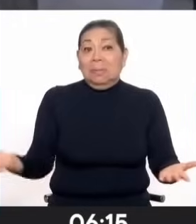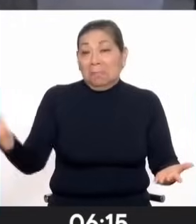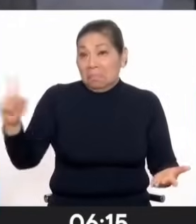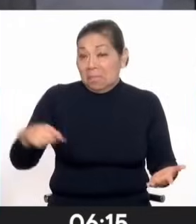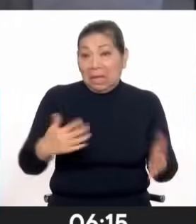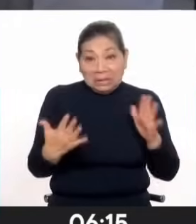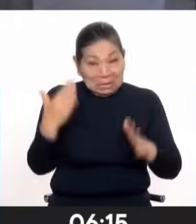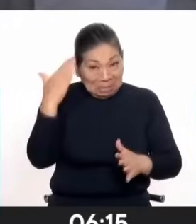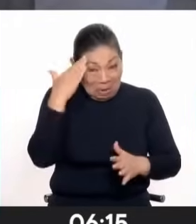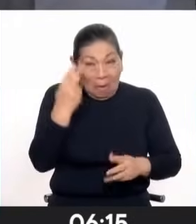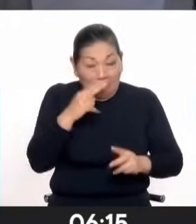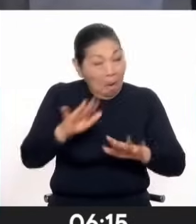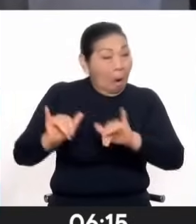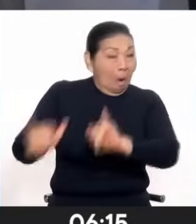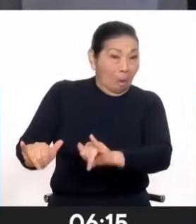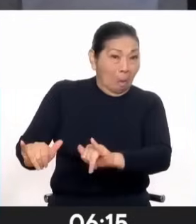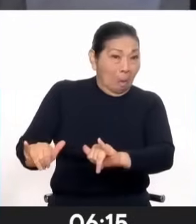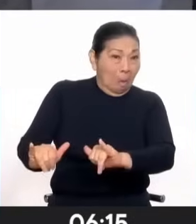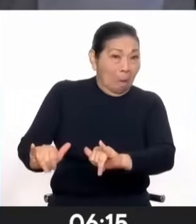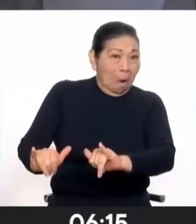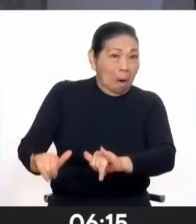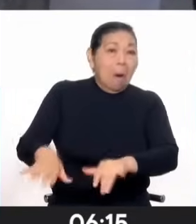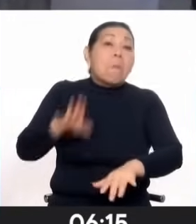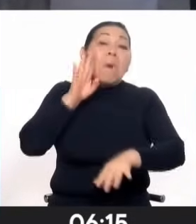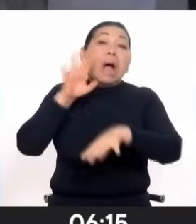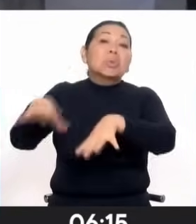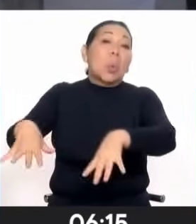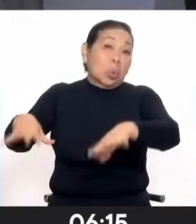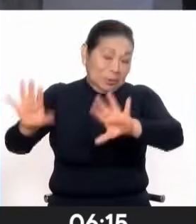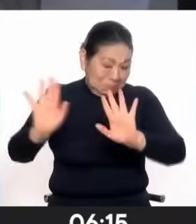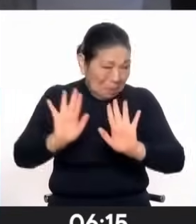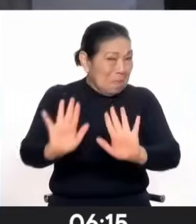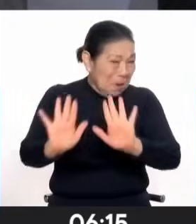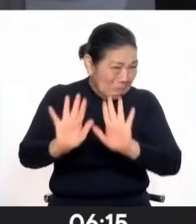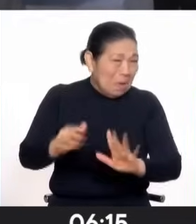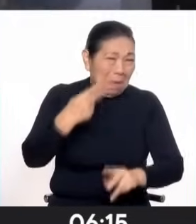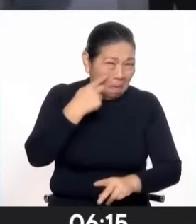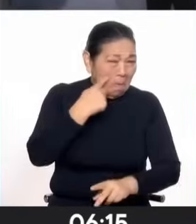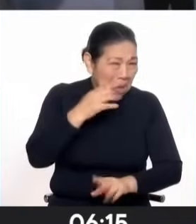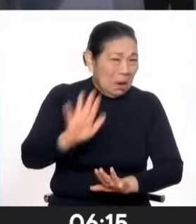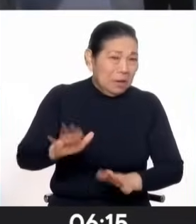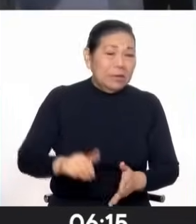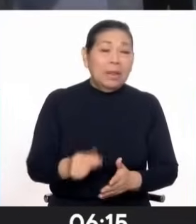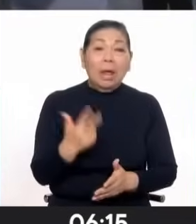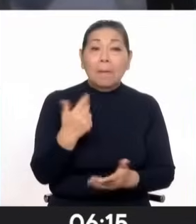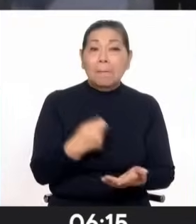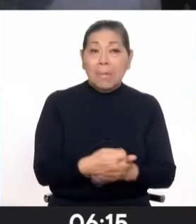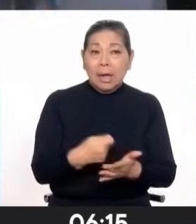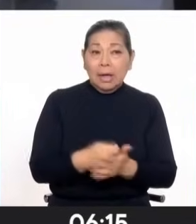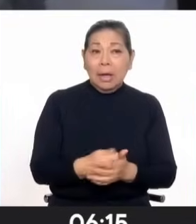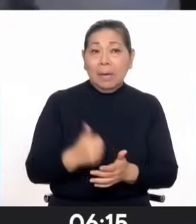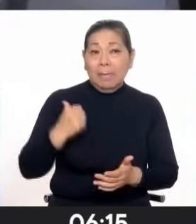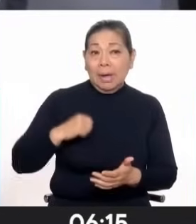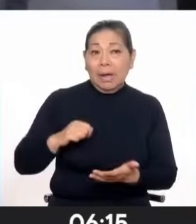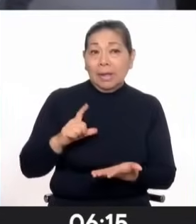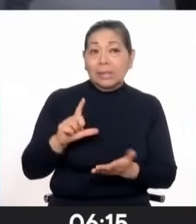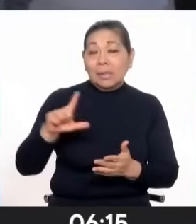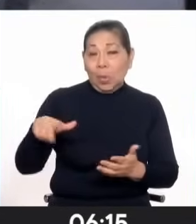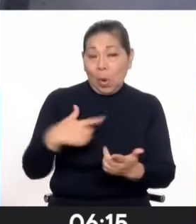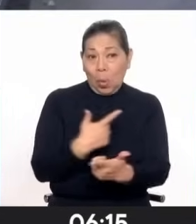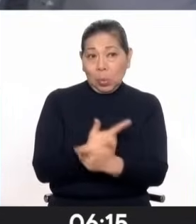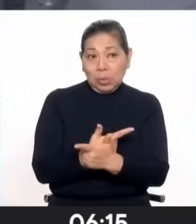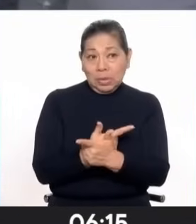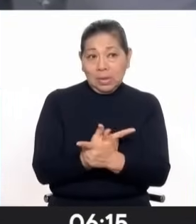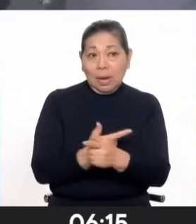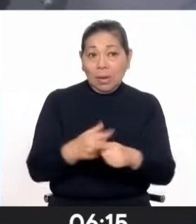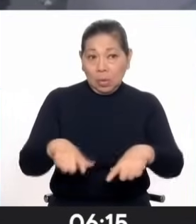acá 15 días, va a haber camionadas y camionadas de desmonte tirado. ¿Ya? Si bien es cierto, ustedes pagaban 3 soles a la Municipalidad de San Juan de Lurigancho